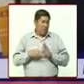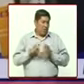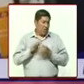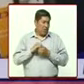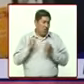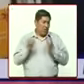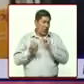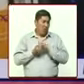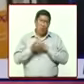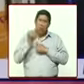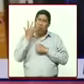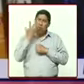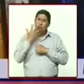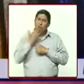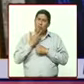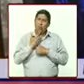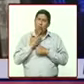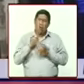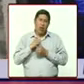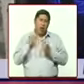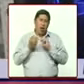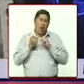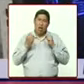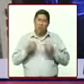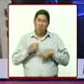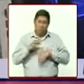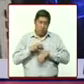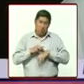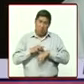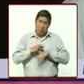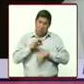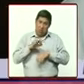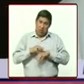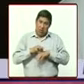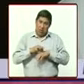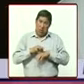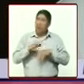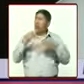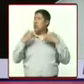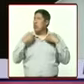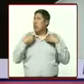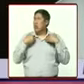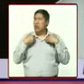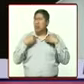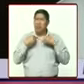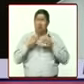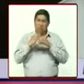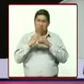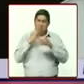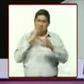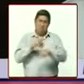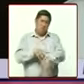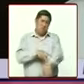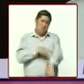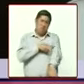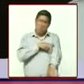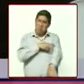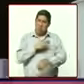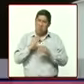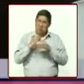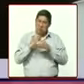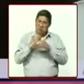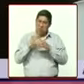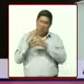en la coloración, cambios en la calidad de la piel. Él tiene una particularidad. Él tiene dos venas que nosotros le llamamos perforantes, que son